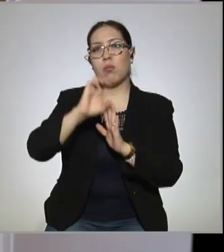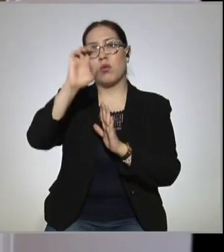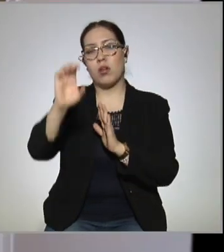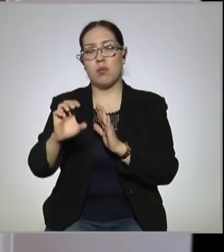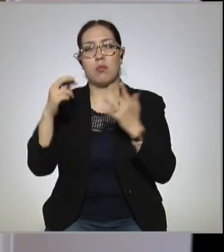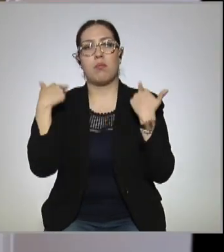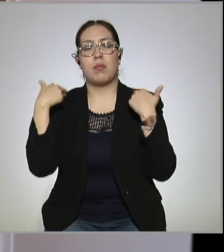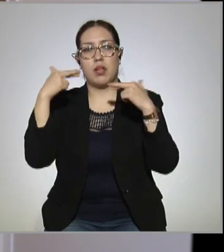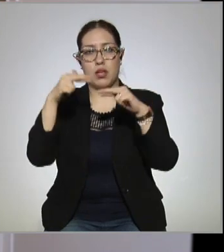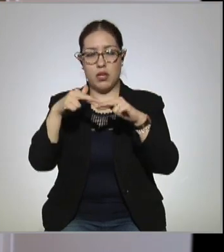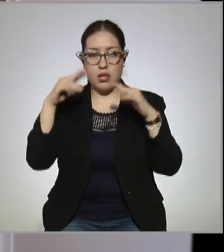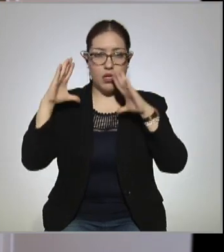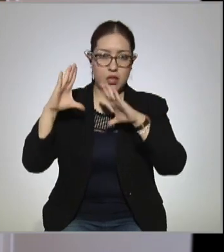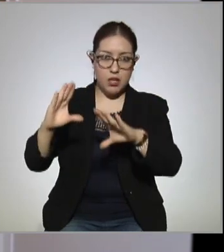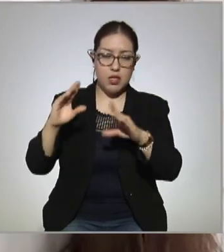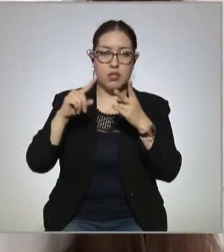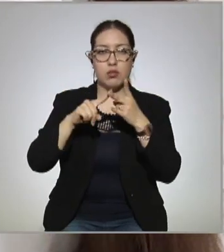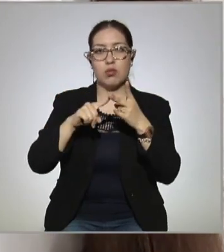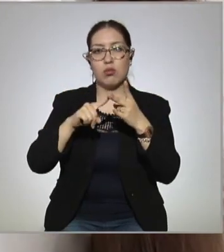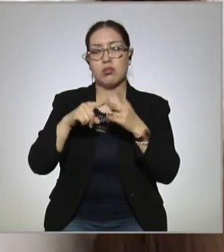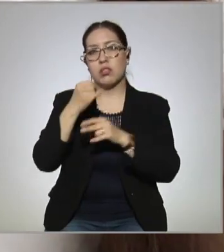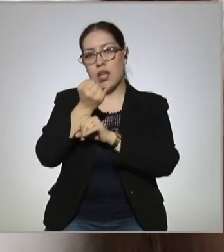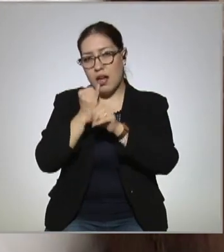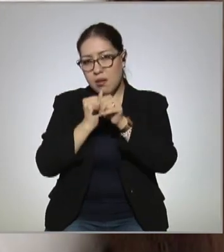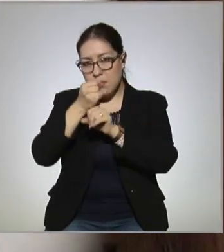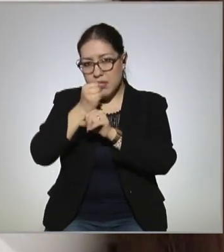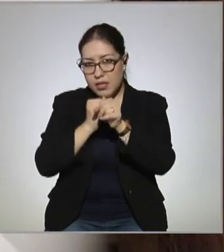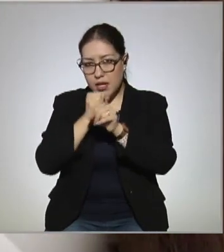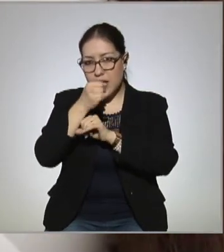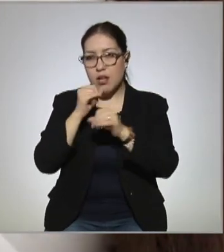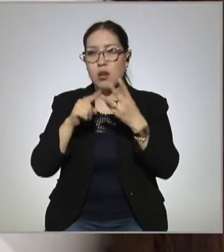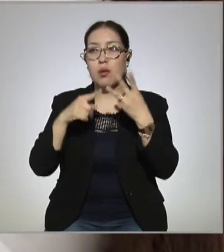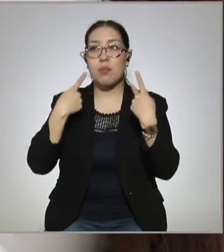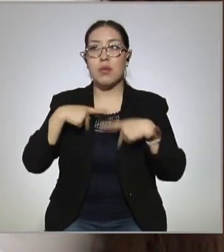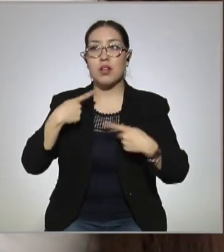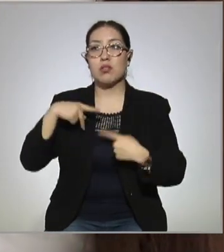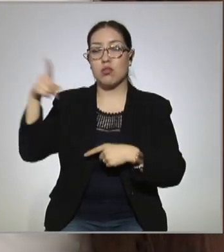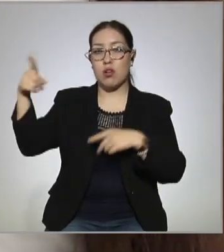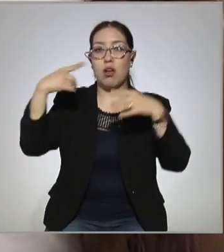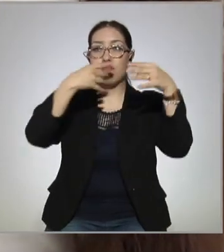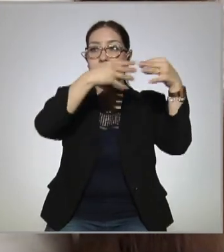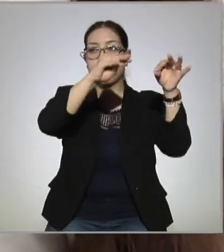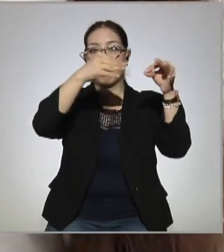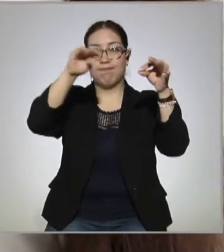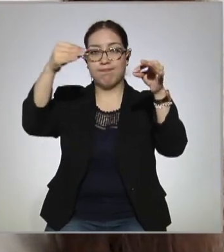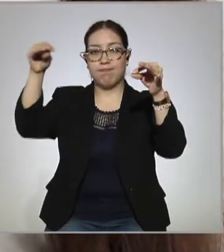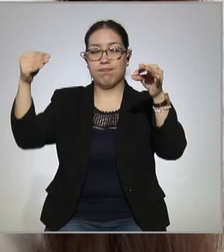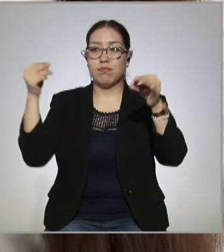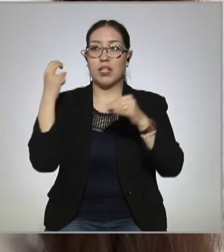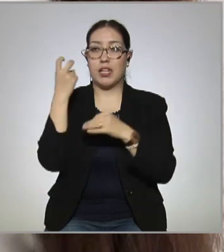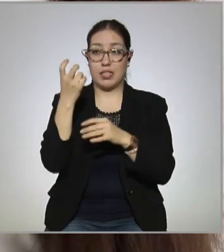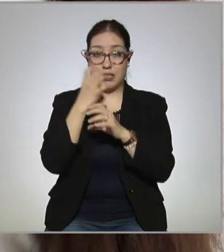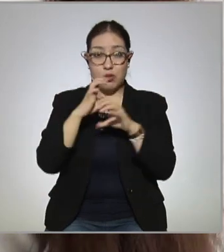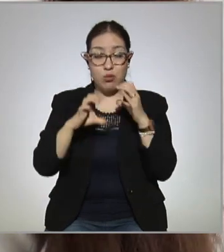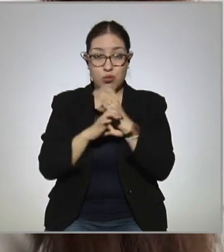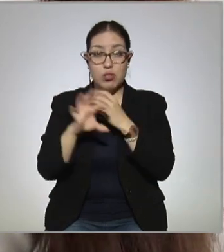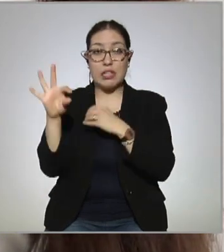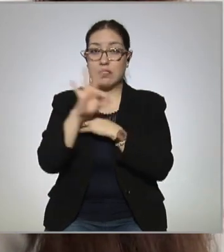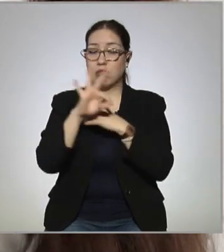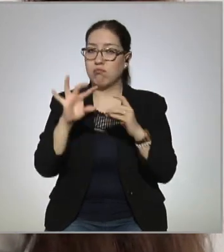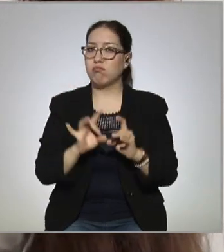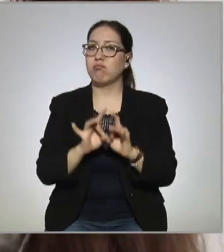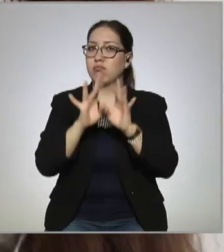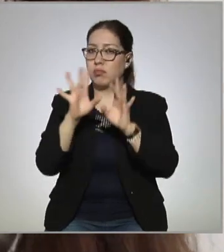pintores, como carpinteros, también personas que tender o destender ropa, bajar algo del closet, puede ser un